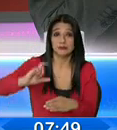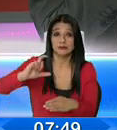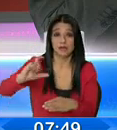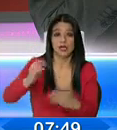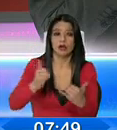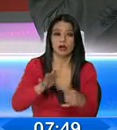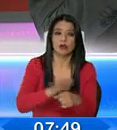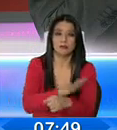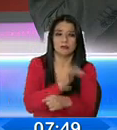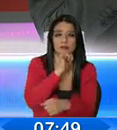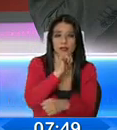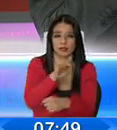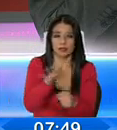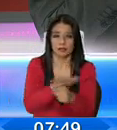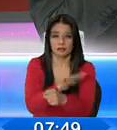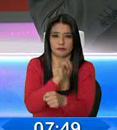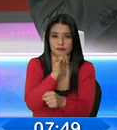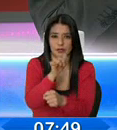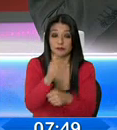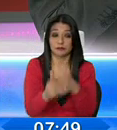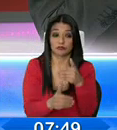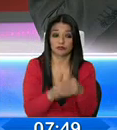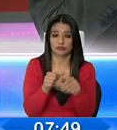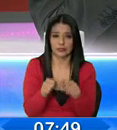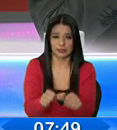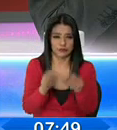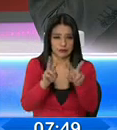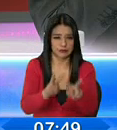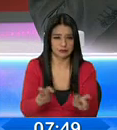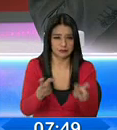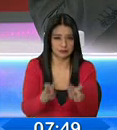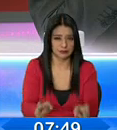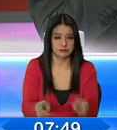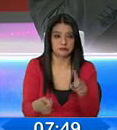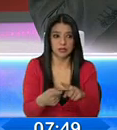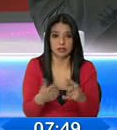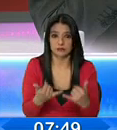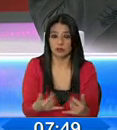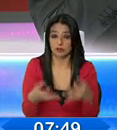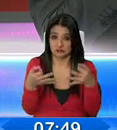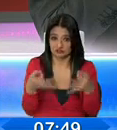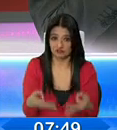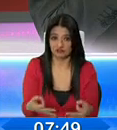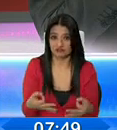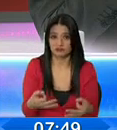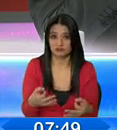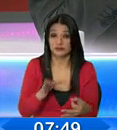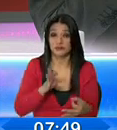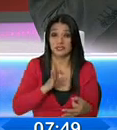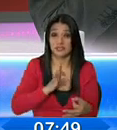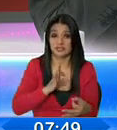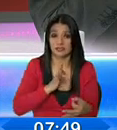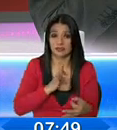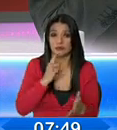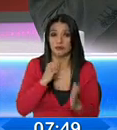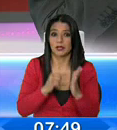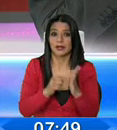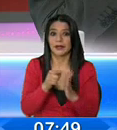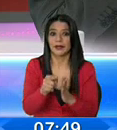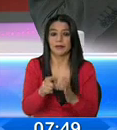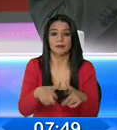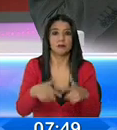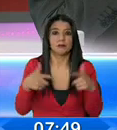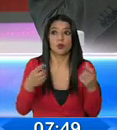incompleta porque están los procesos en marcha, porque aún no está determinado de manera técnica la